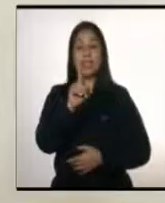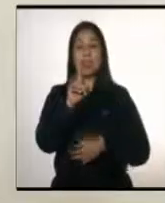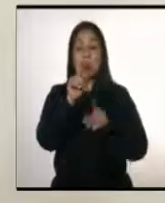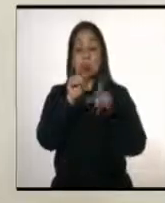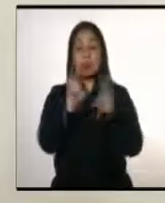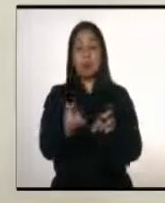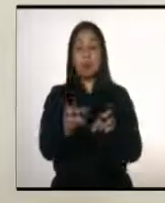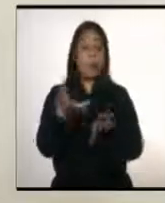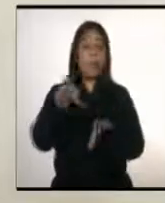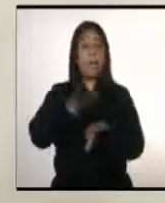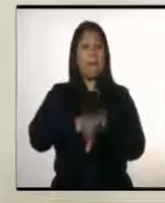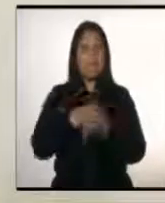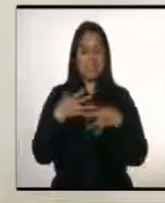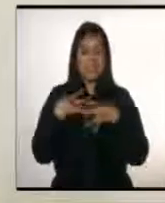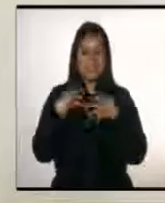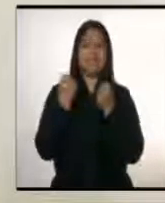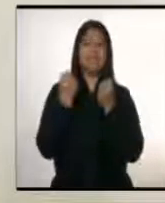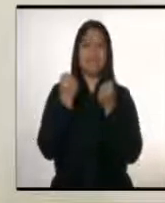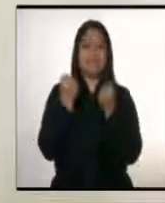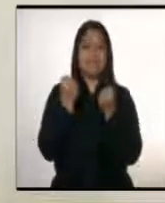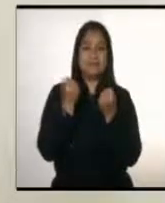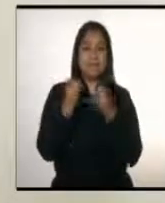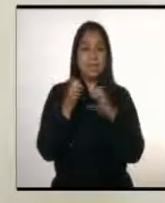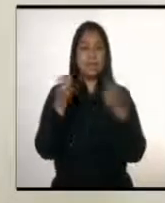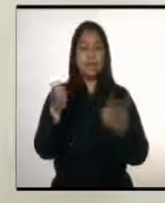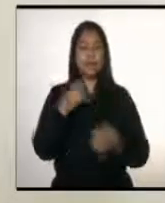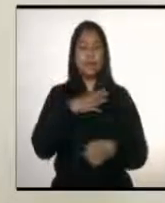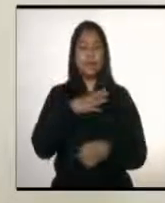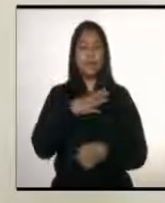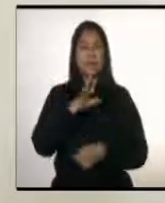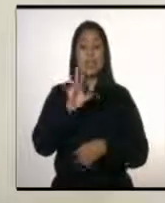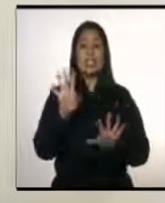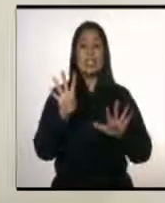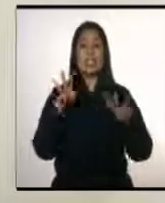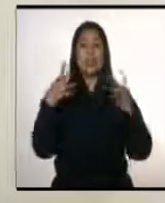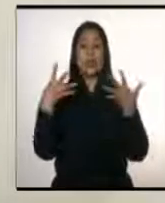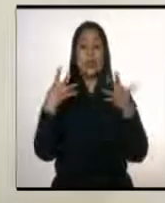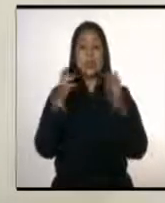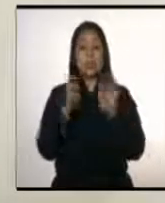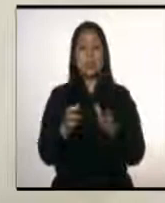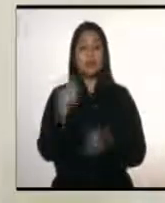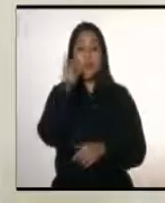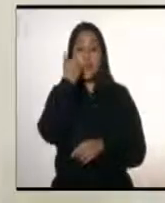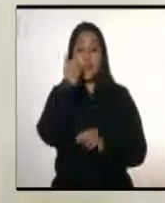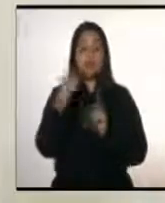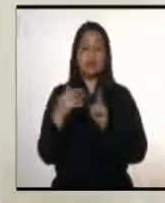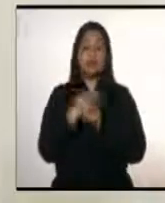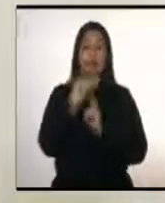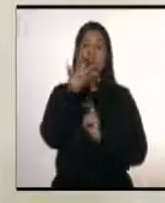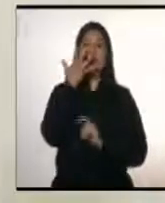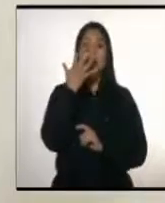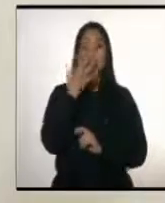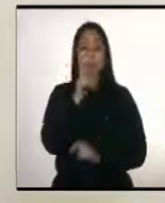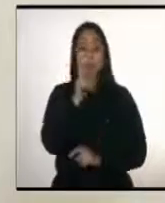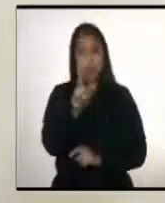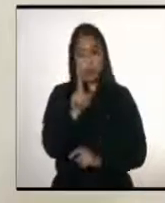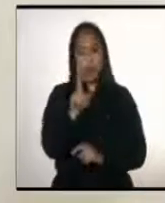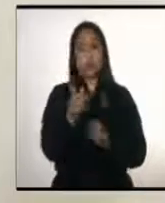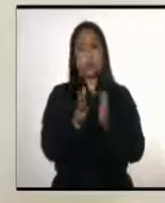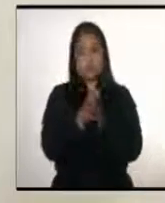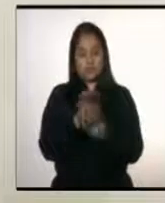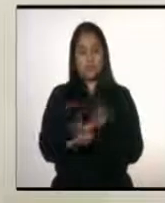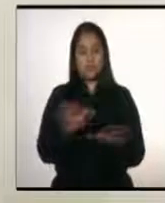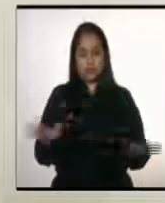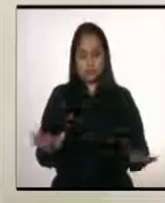recuperado. Por lo tanto, tenemos 19 pacientes infectados, uno que desgraciadamente murió